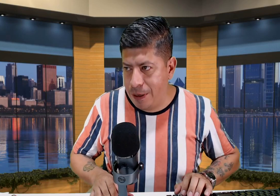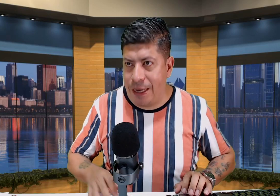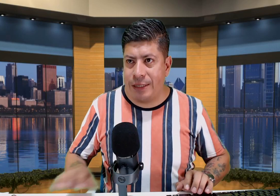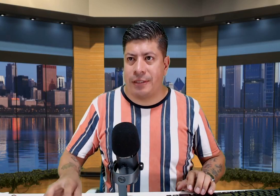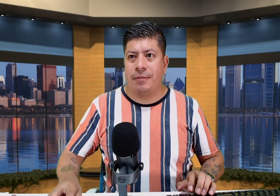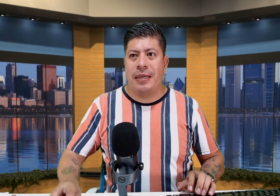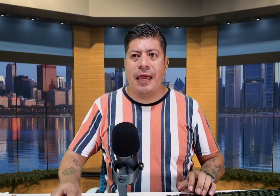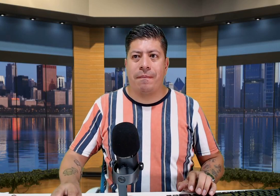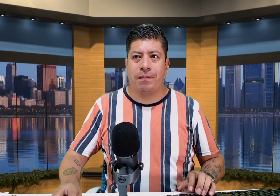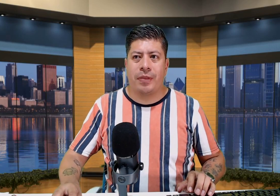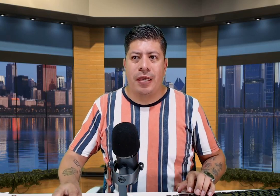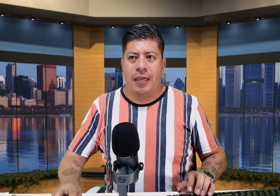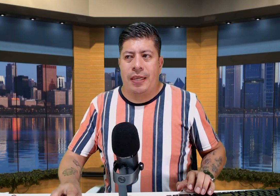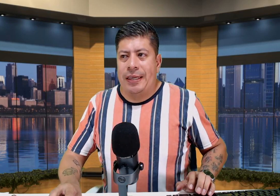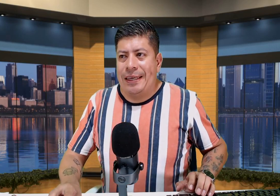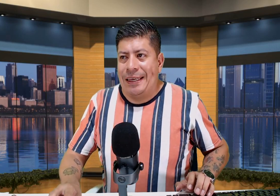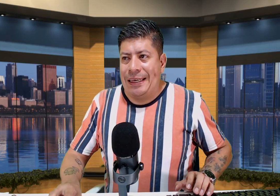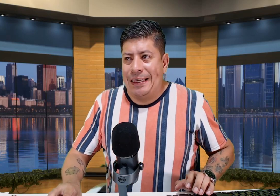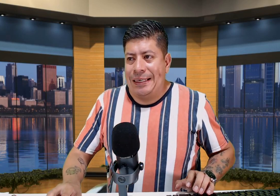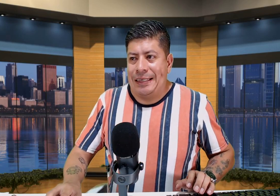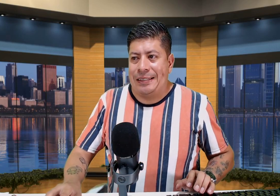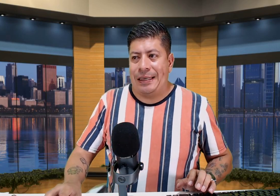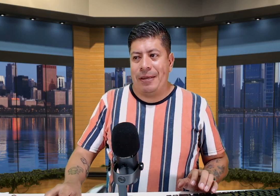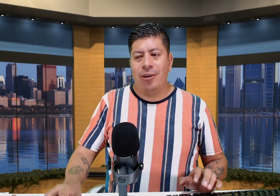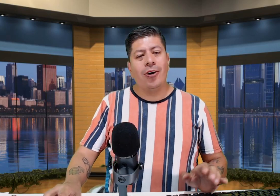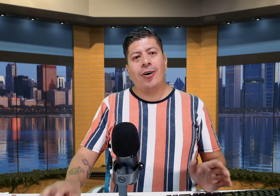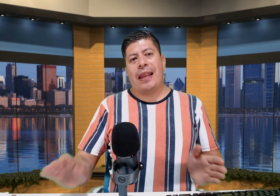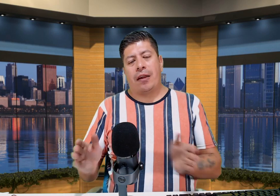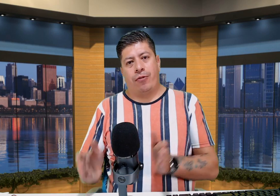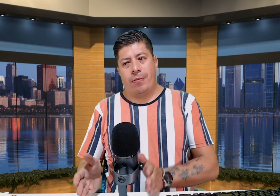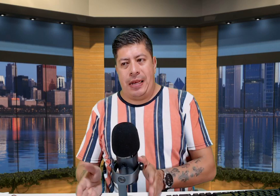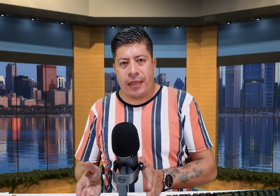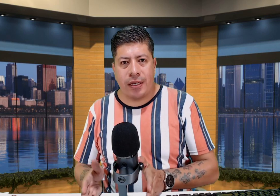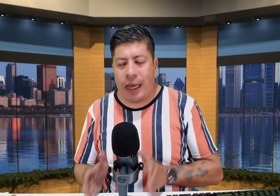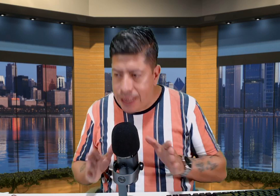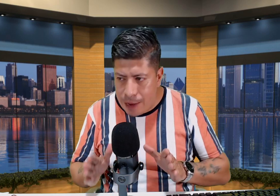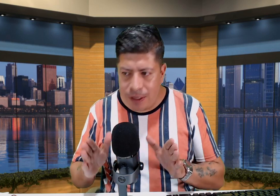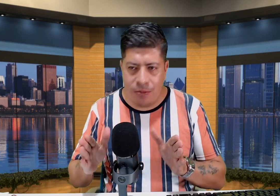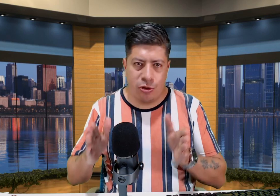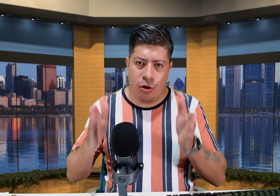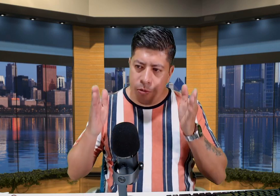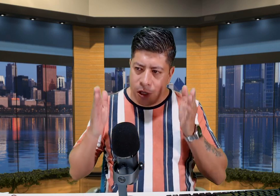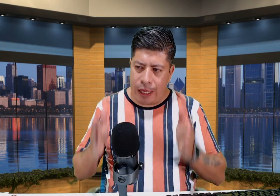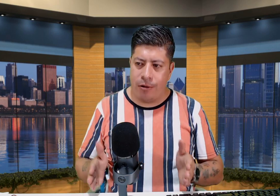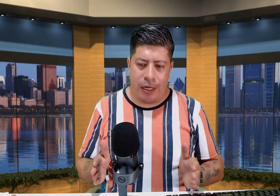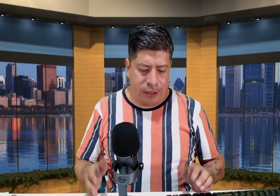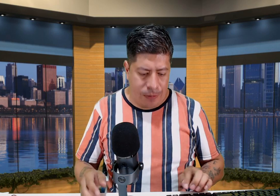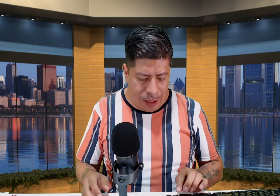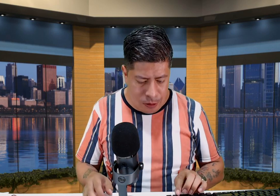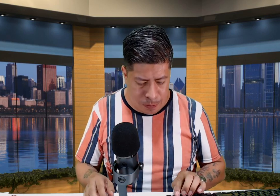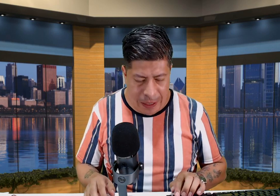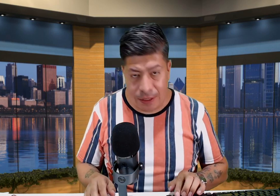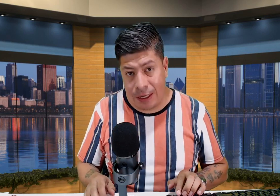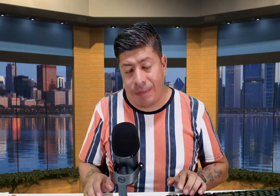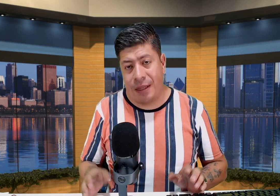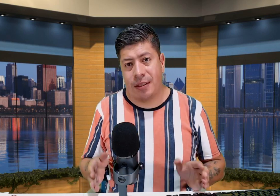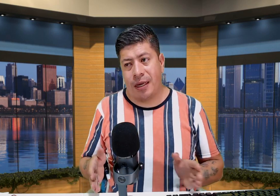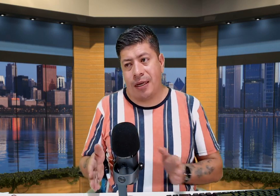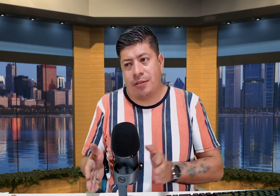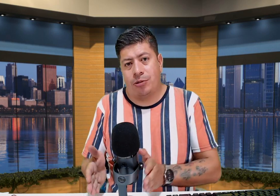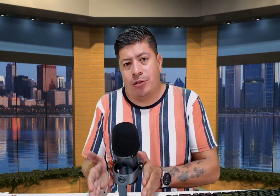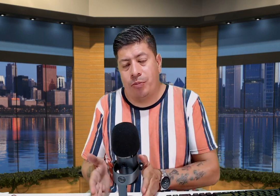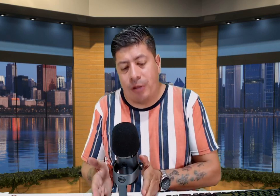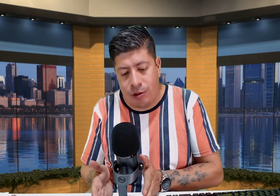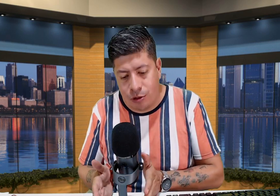Híjole, pues miren, se vino la reforma eléctrica, ya vimos cómo quedaron exhibidos